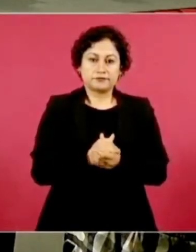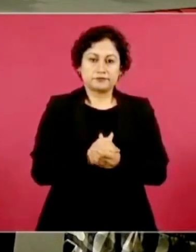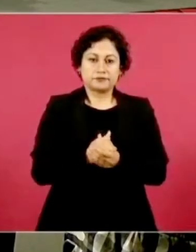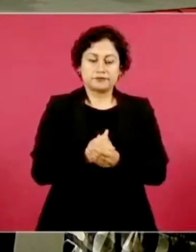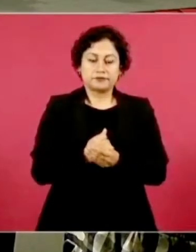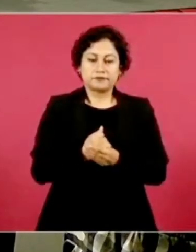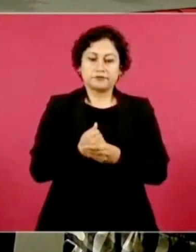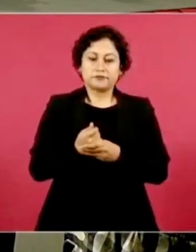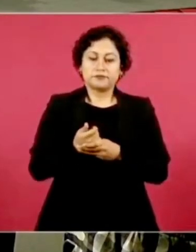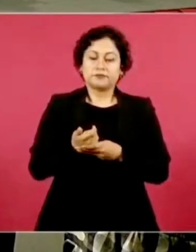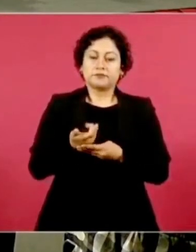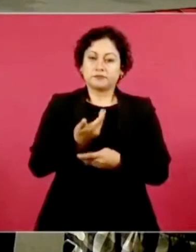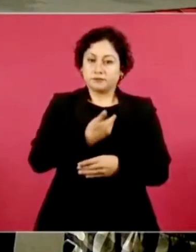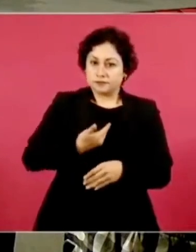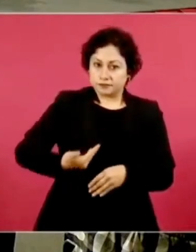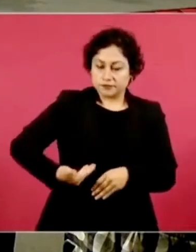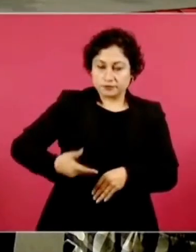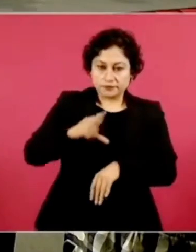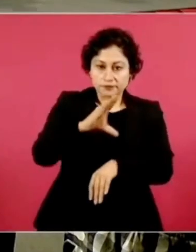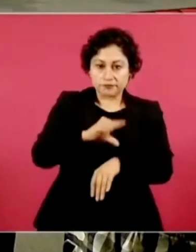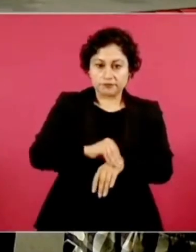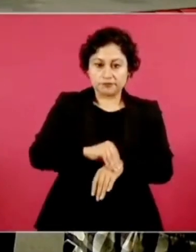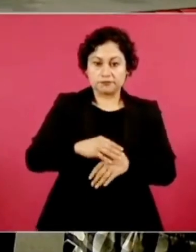Con su permiso, señor presidente.